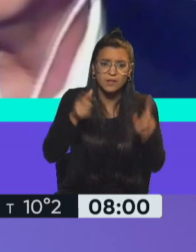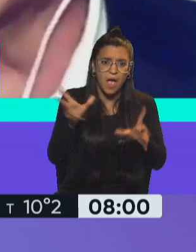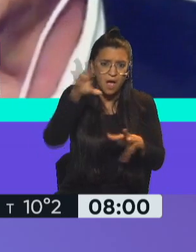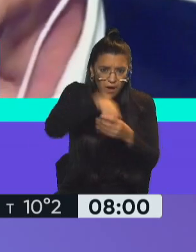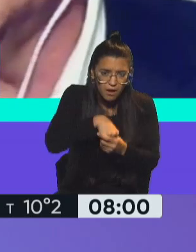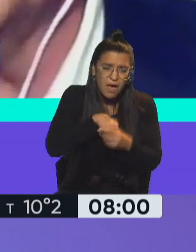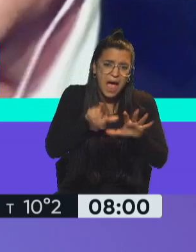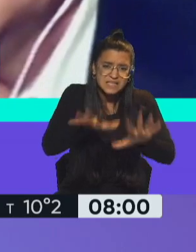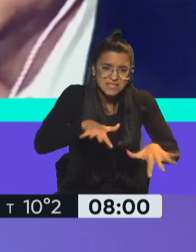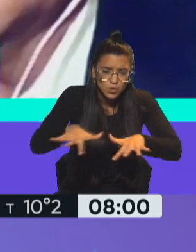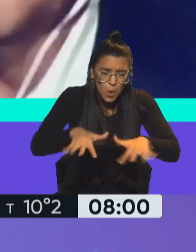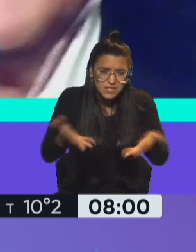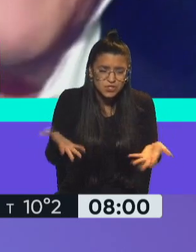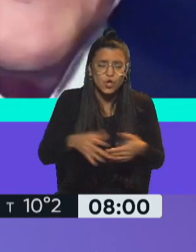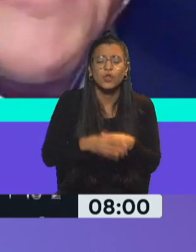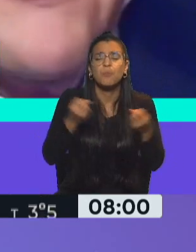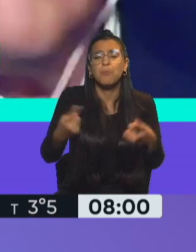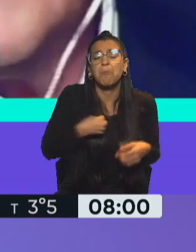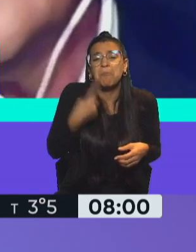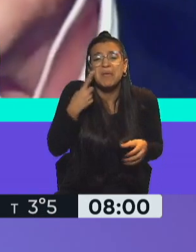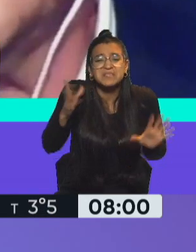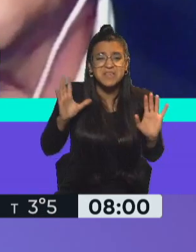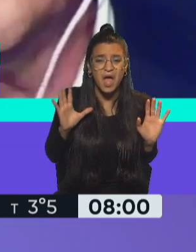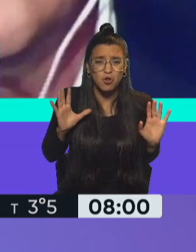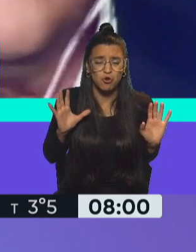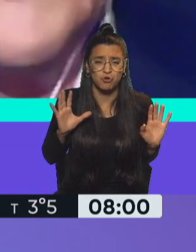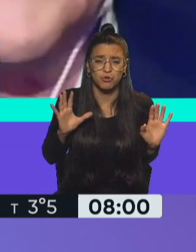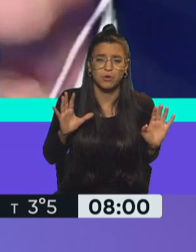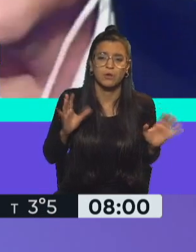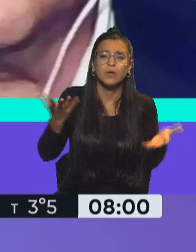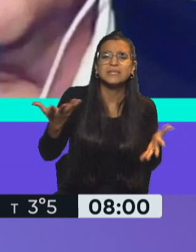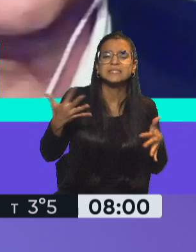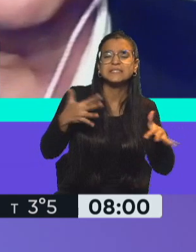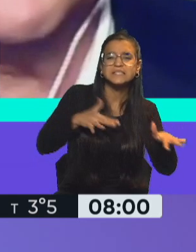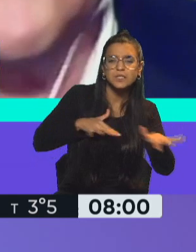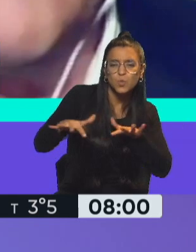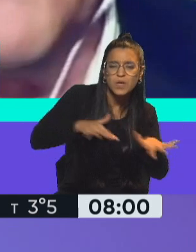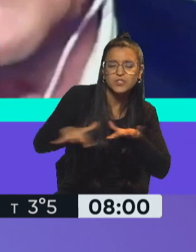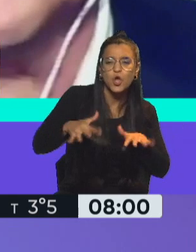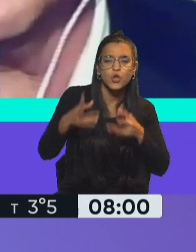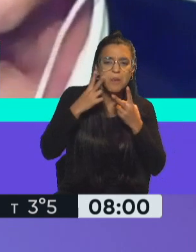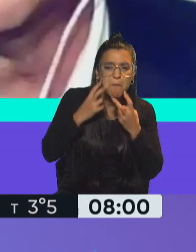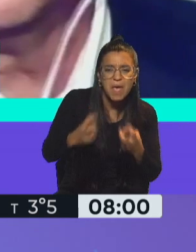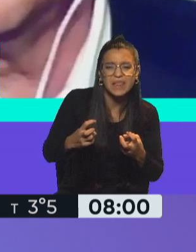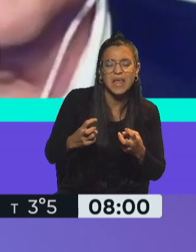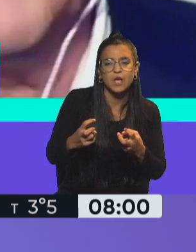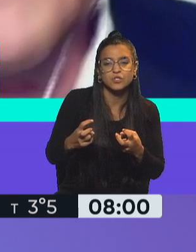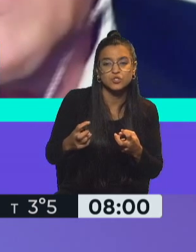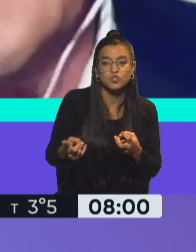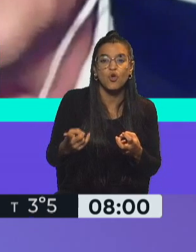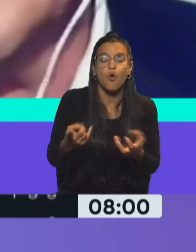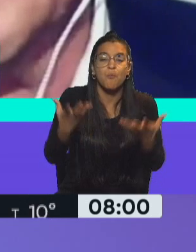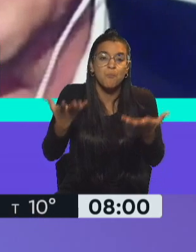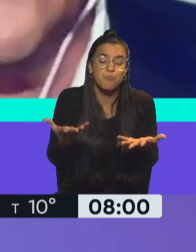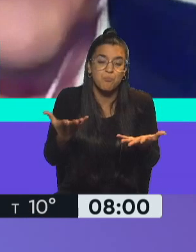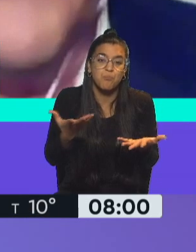hecho, porque quizás pensaron que una situación y una investigación por estas medidas